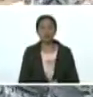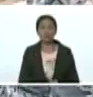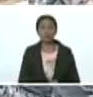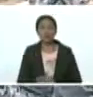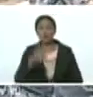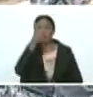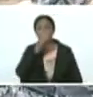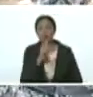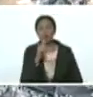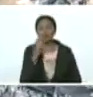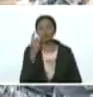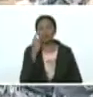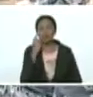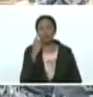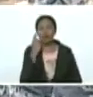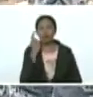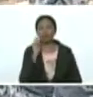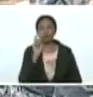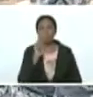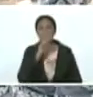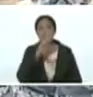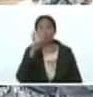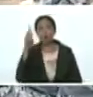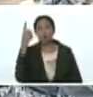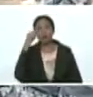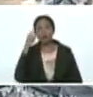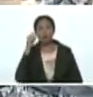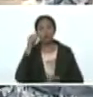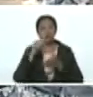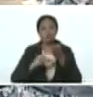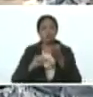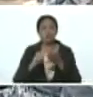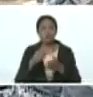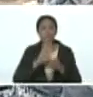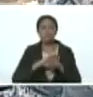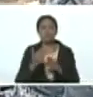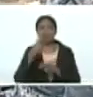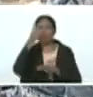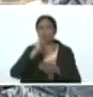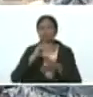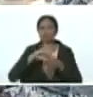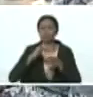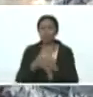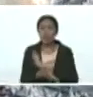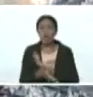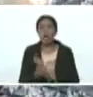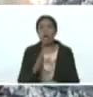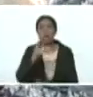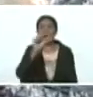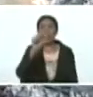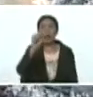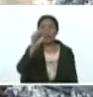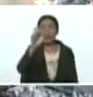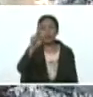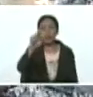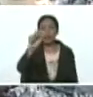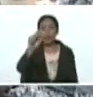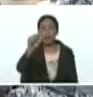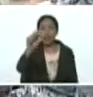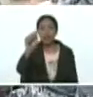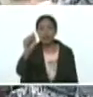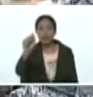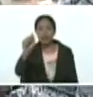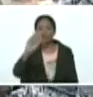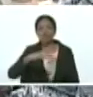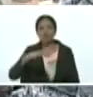del ojo derecho. Tiene apenas 24 días de operada. ¿Por qué la operaron del ojo derecho? Por una catarata, una opacidad. Correcto. En cristalino. ¿Dónde la